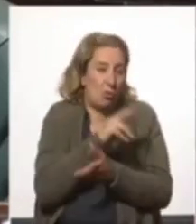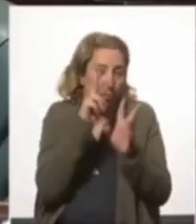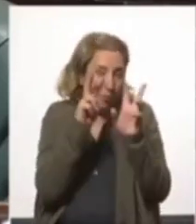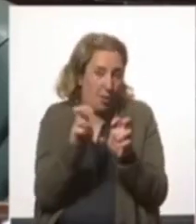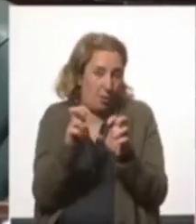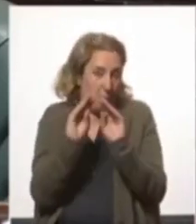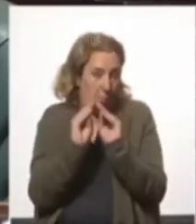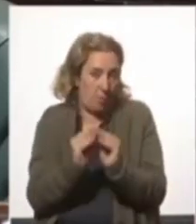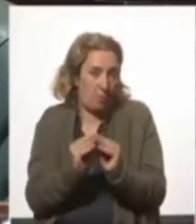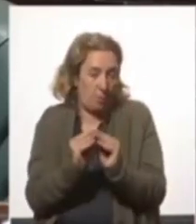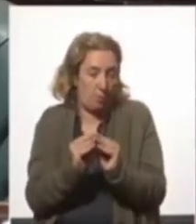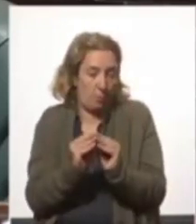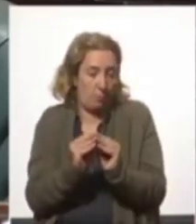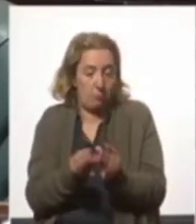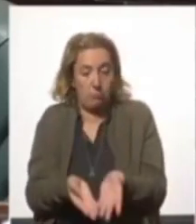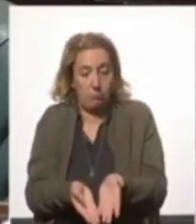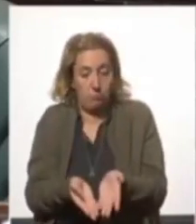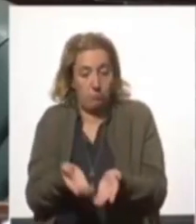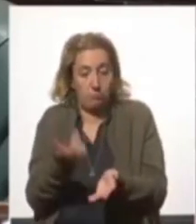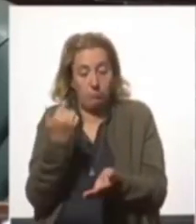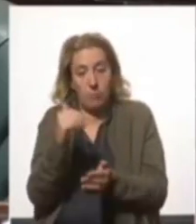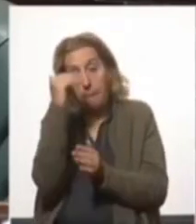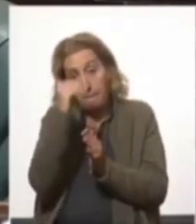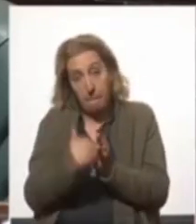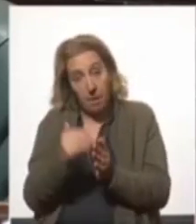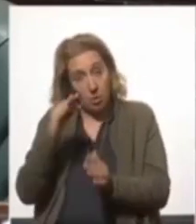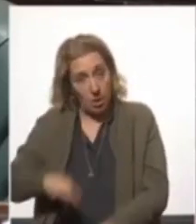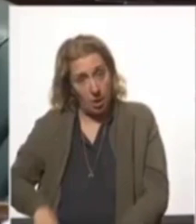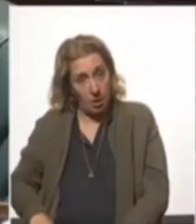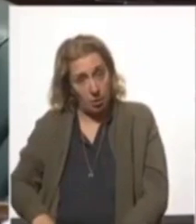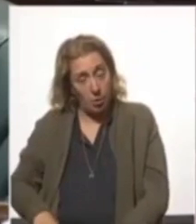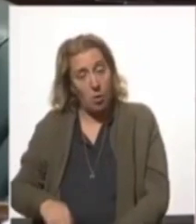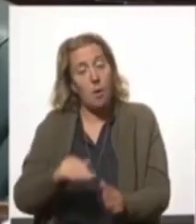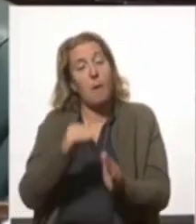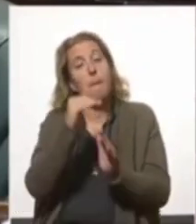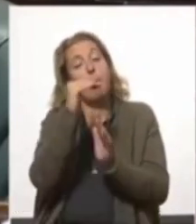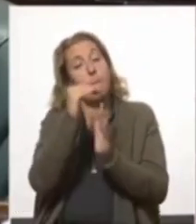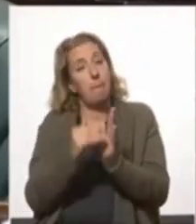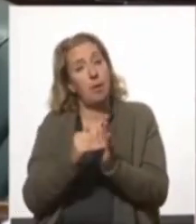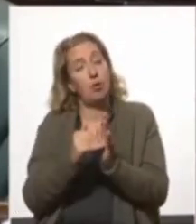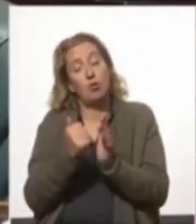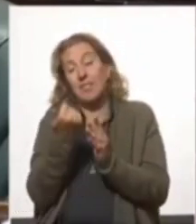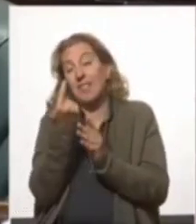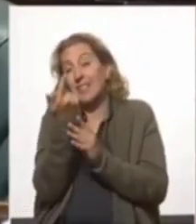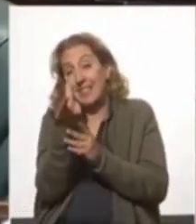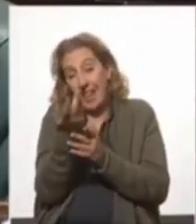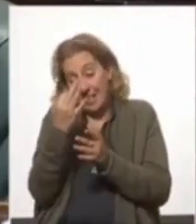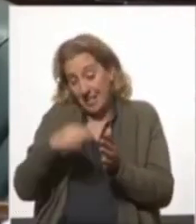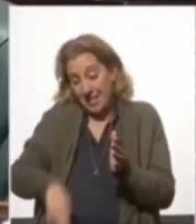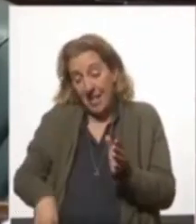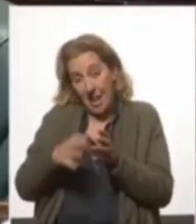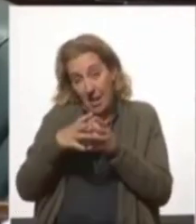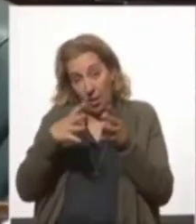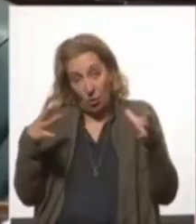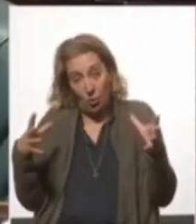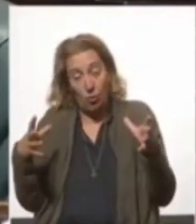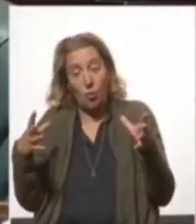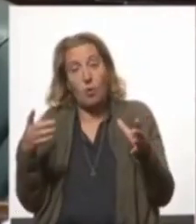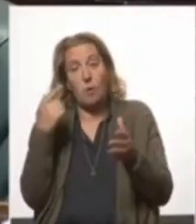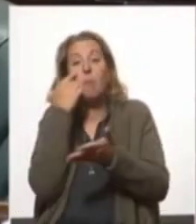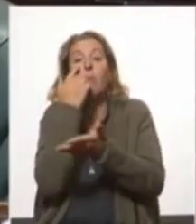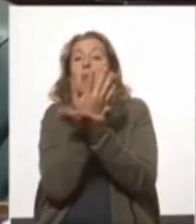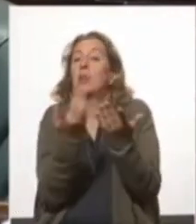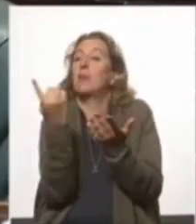presupuesto. Entonces, con menos salario, con menos masa salarial, como mostraba recién nuestro colega el